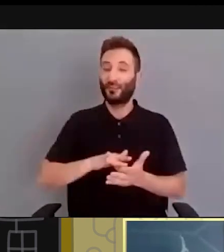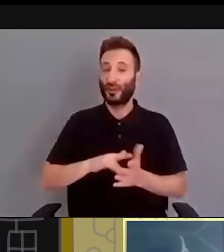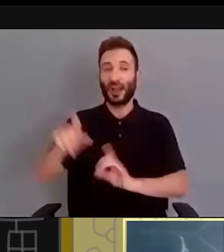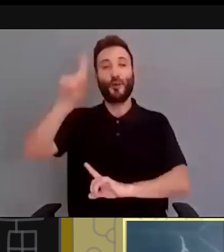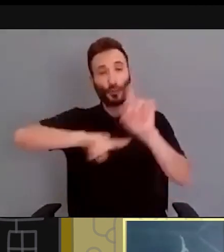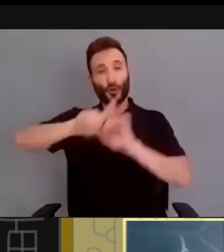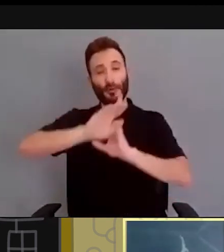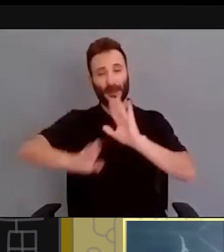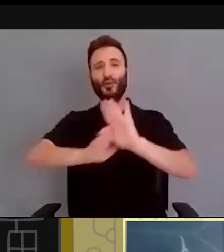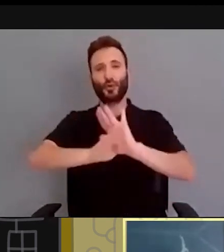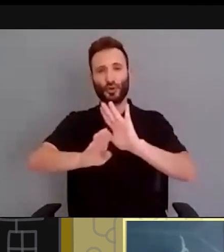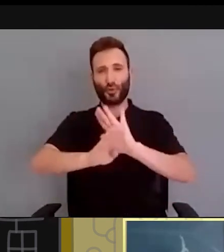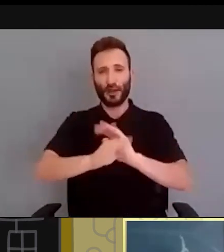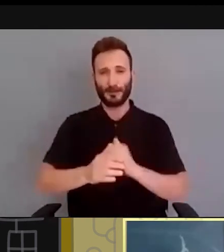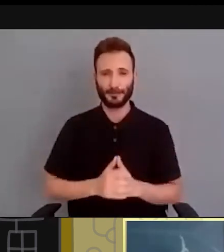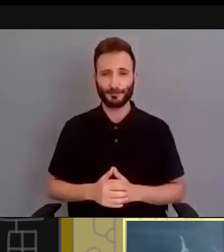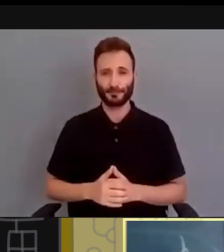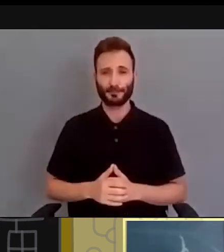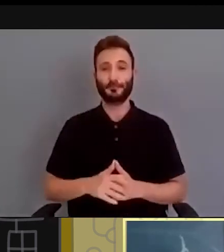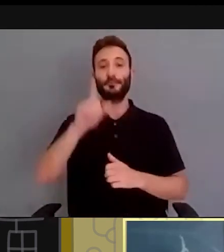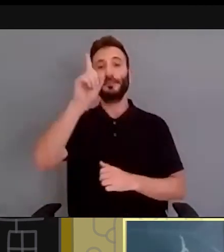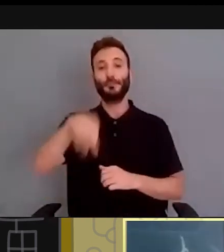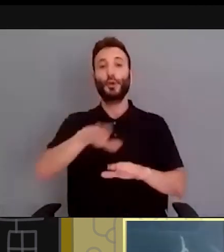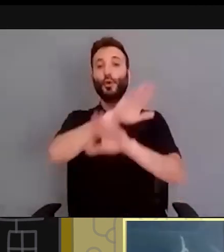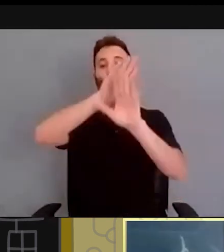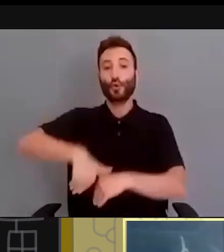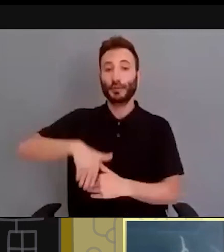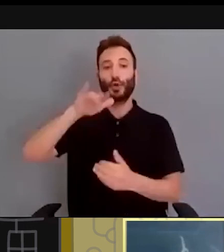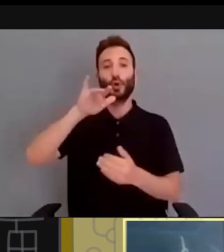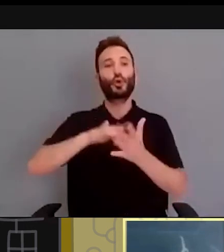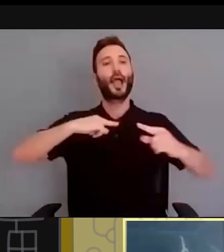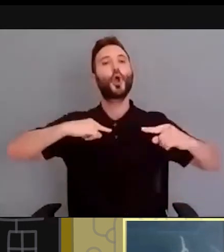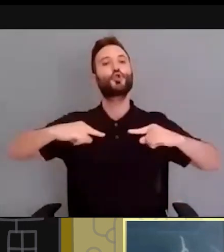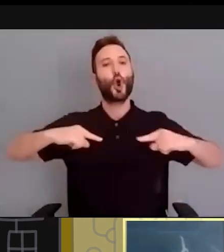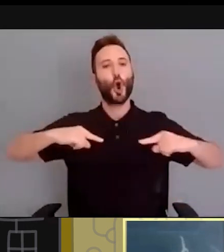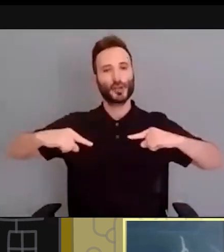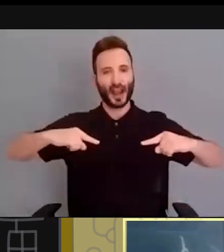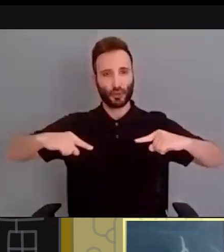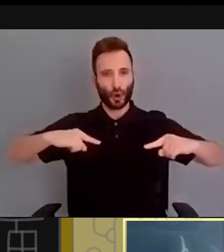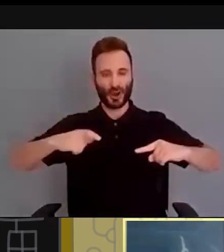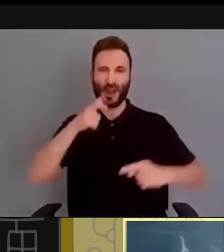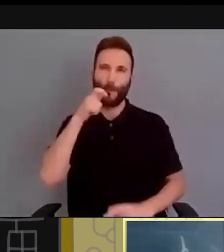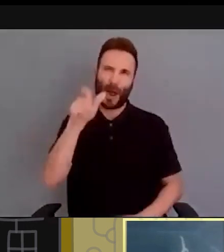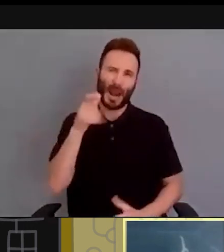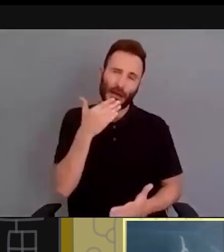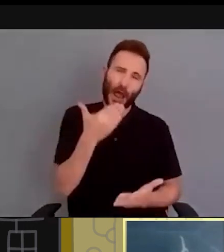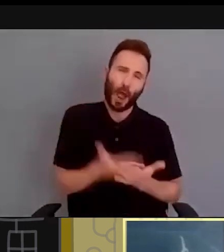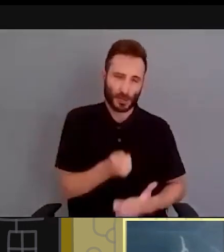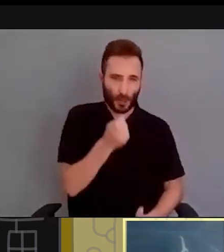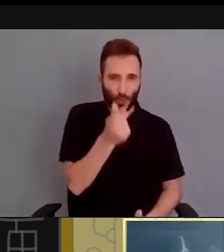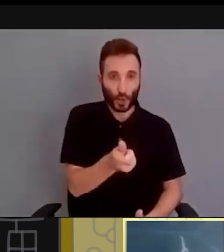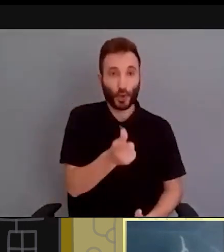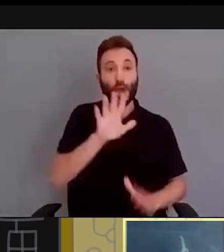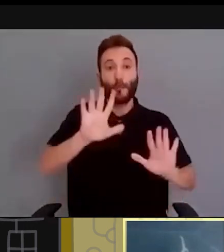un establecimiento. Y la última cosa es la coordinación, que es ya una palabra un poco aburrida, pero todos estamos haciendo